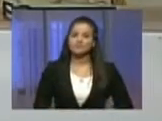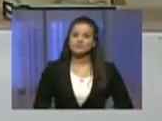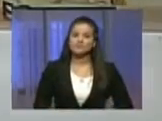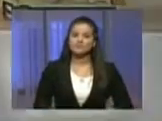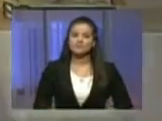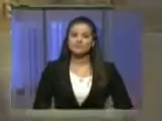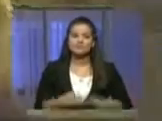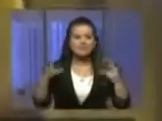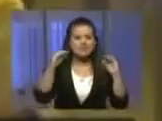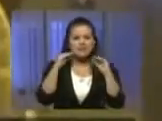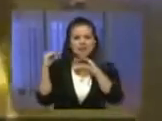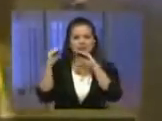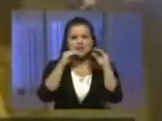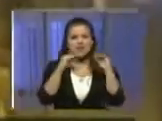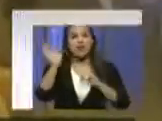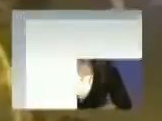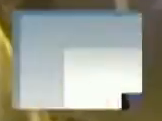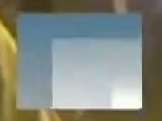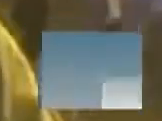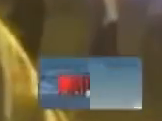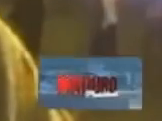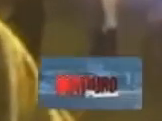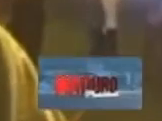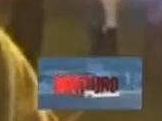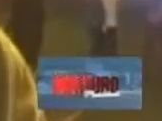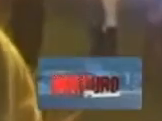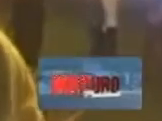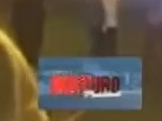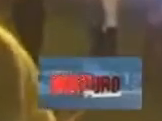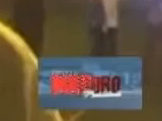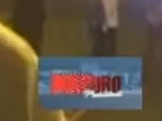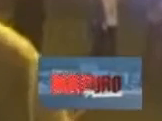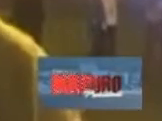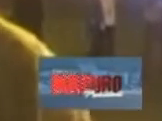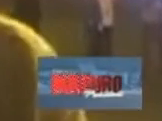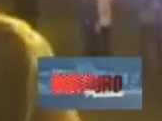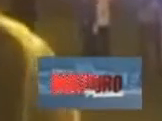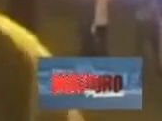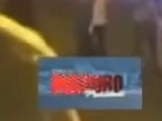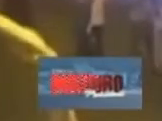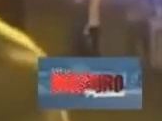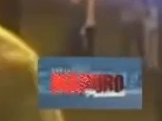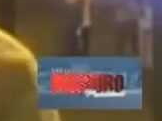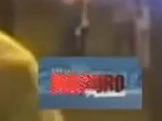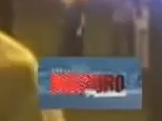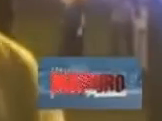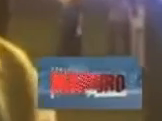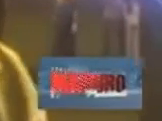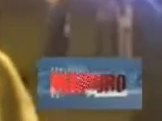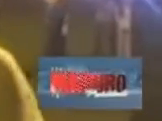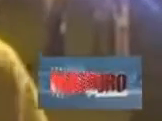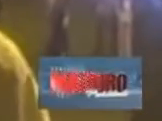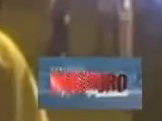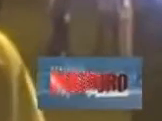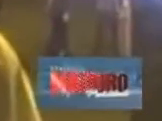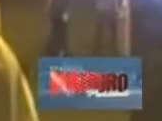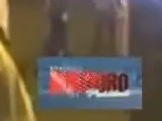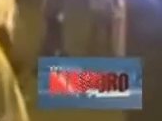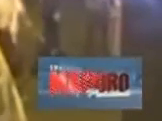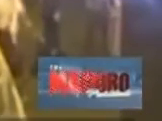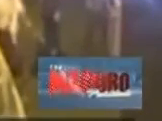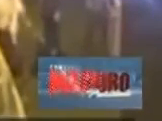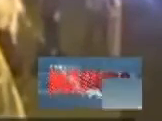video Hola Soy Gabriel maestre desde aquí desde Brasil de la via olímpica y Hoy estamos en contacto con maduro Saludos